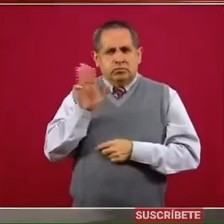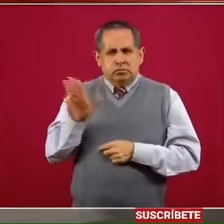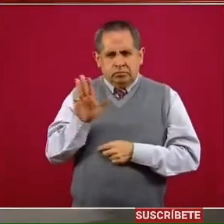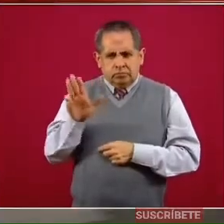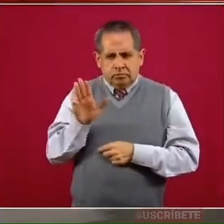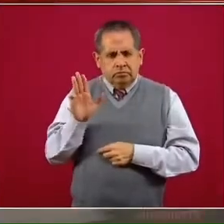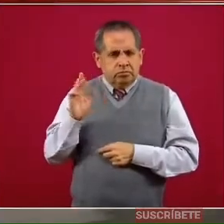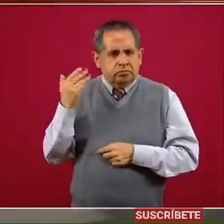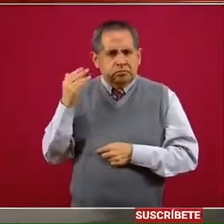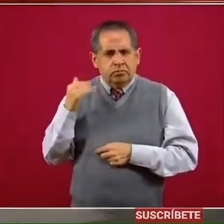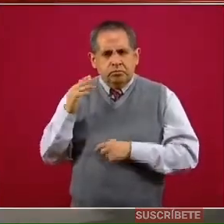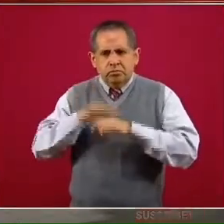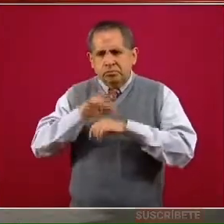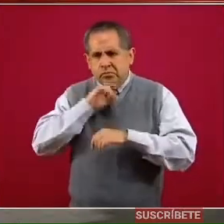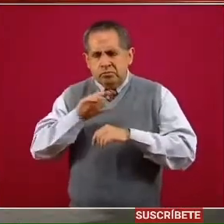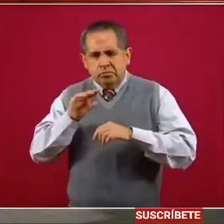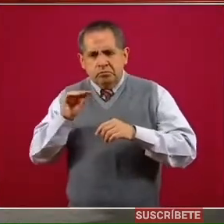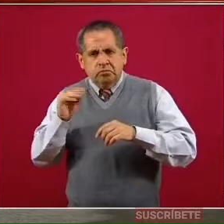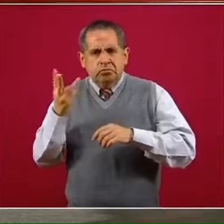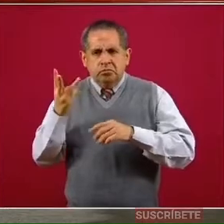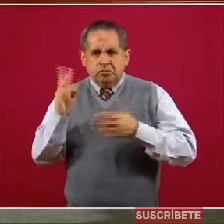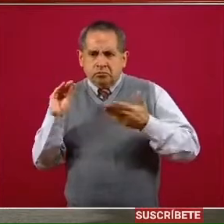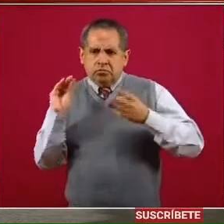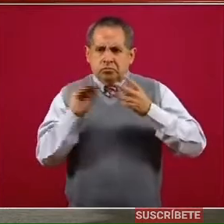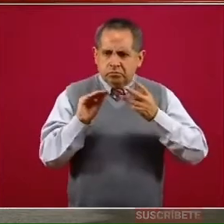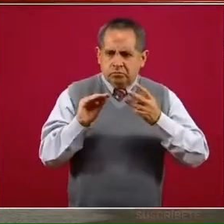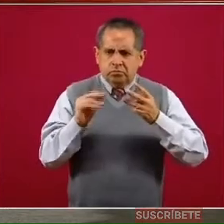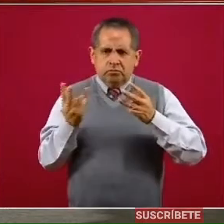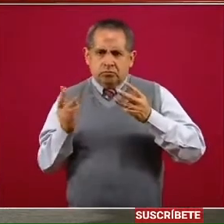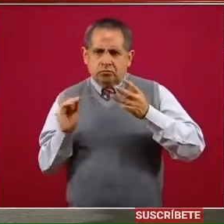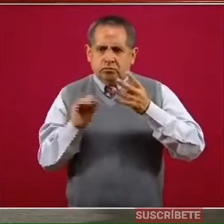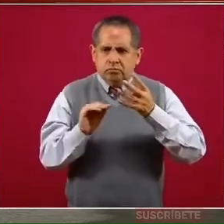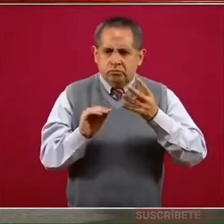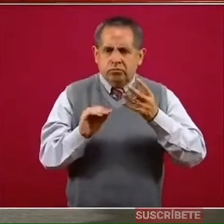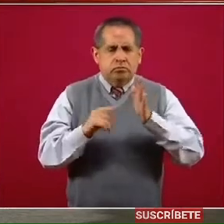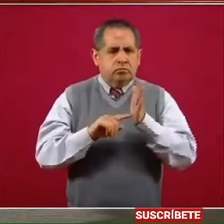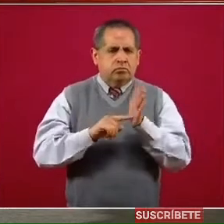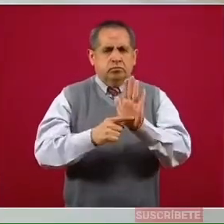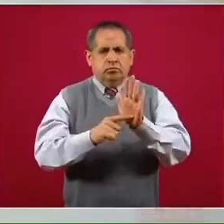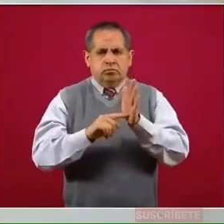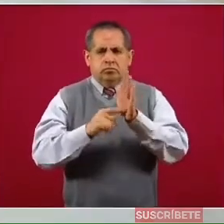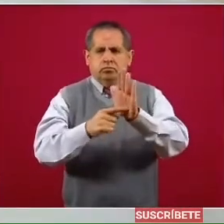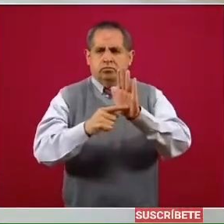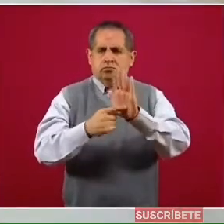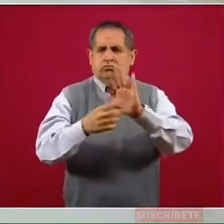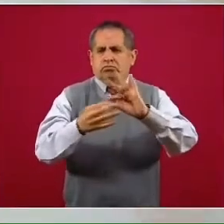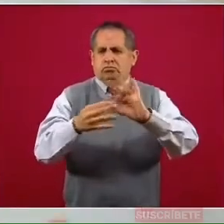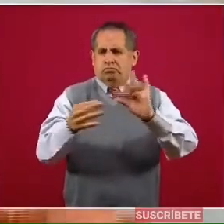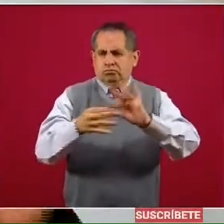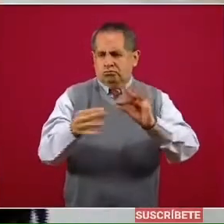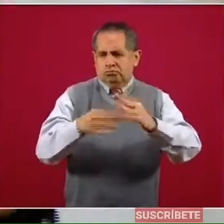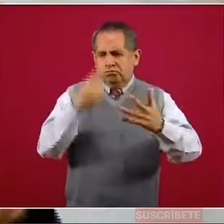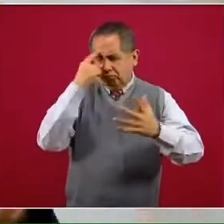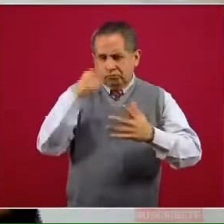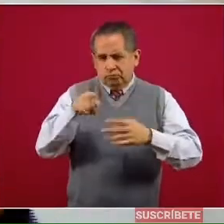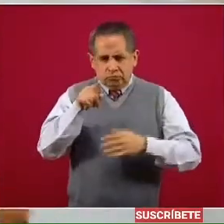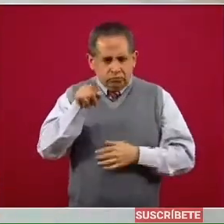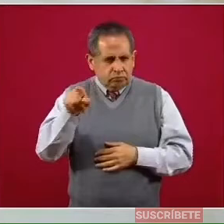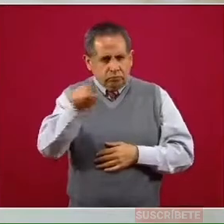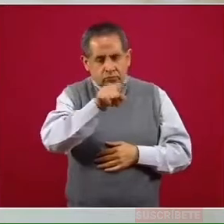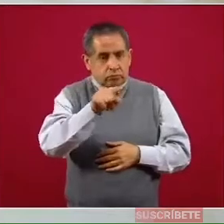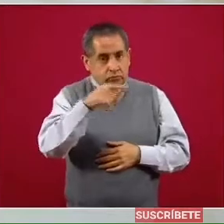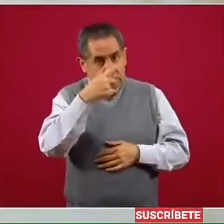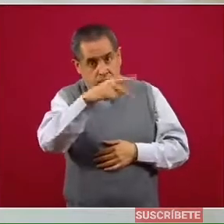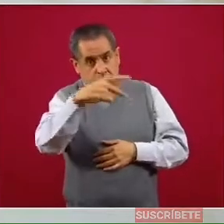fuimos un poco más rápido y tenemos ya 3 entidades federativas. ¿Cuál es el propósito? Que usted